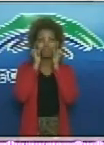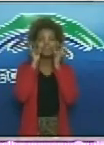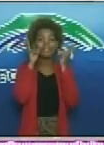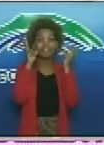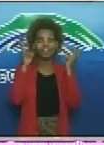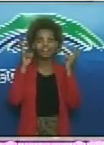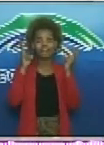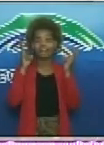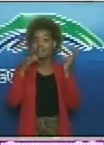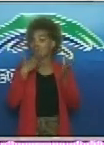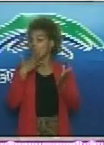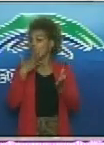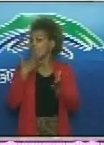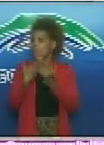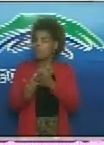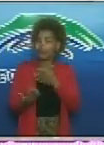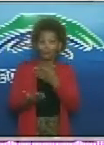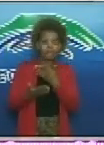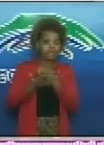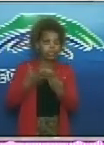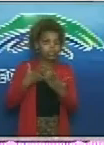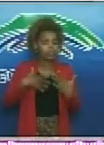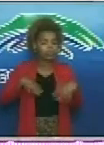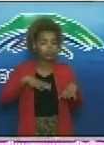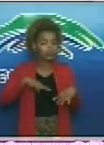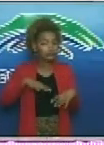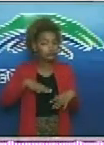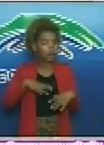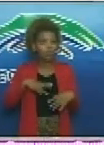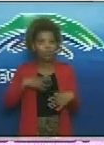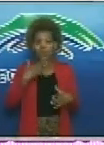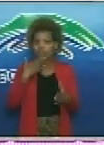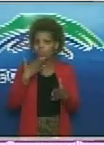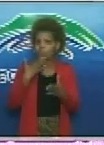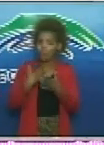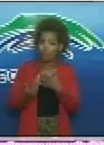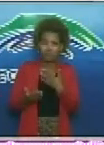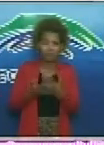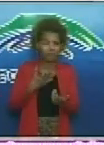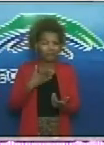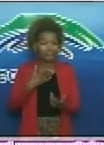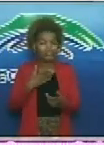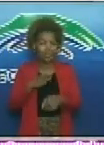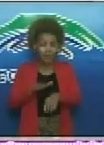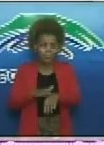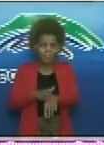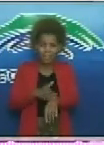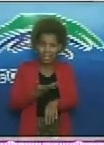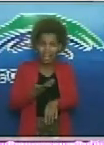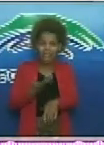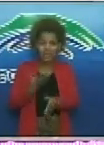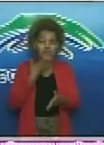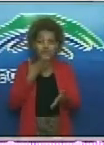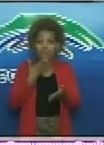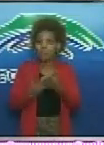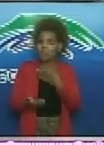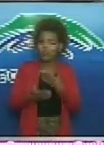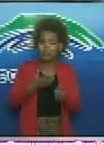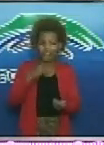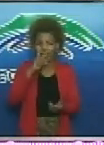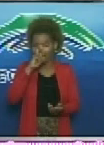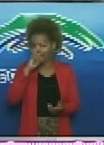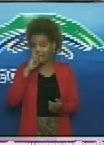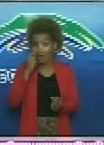cualquier cosa. En este caso, sin discriminación de raza, ni de edades, de nada.